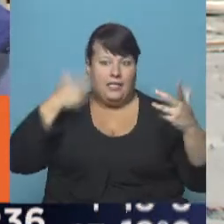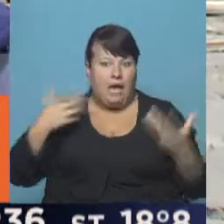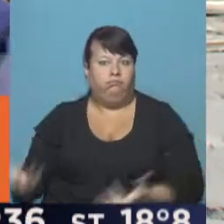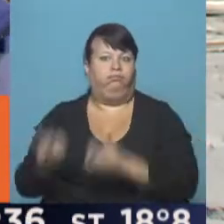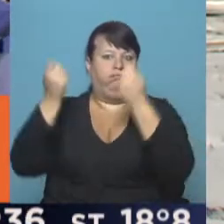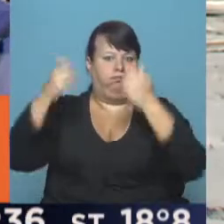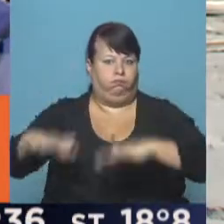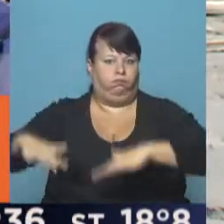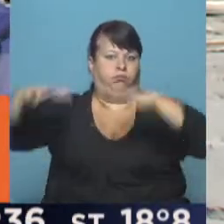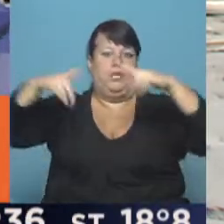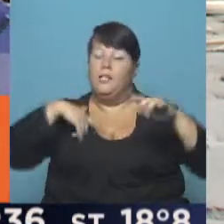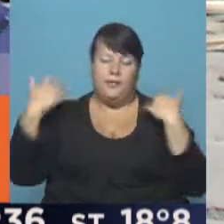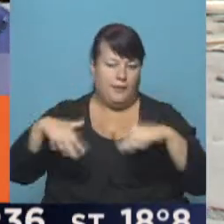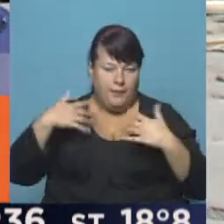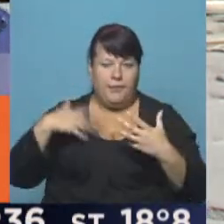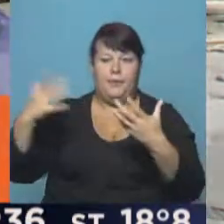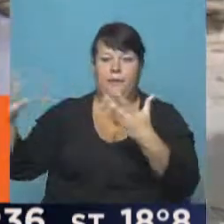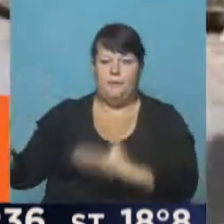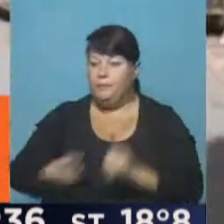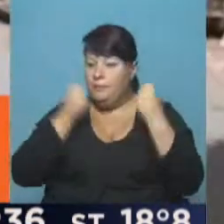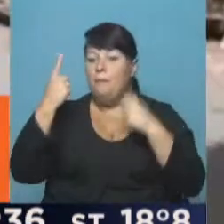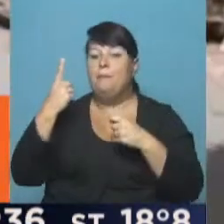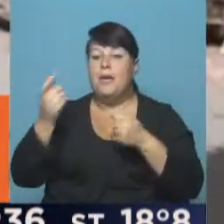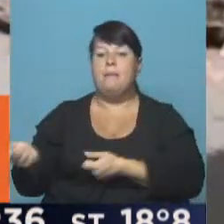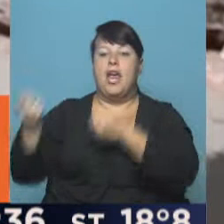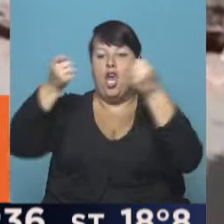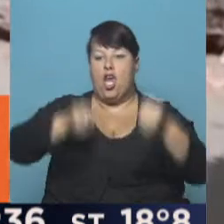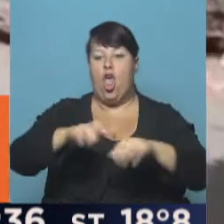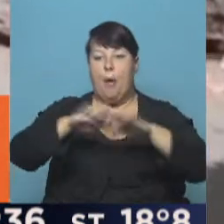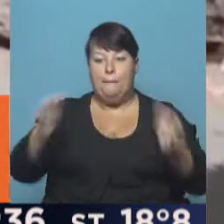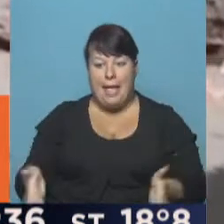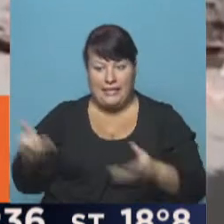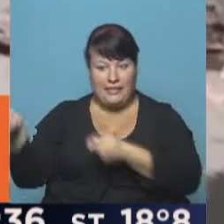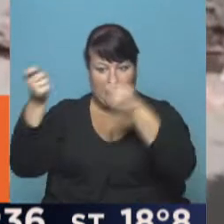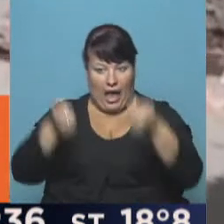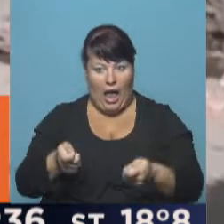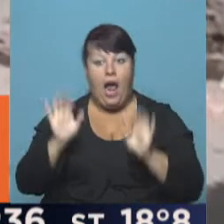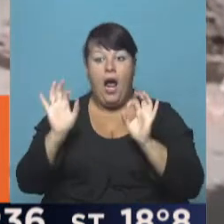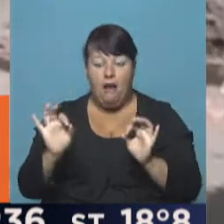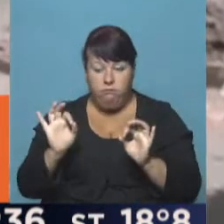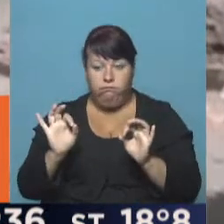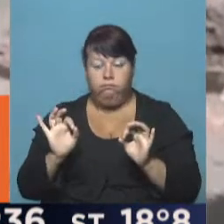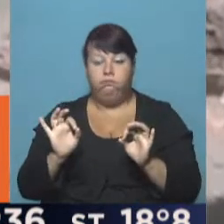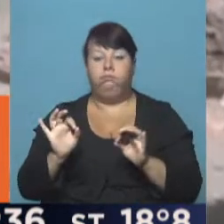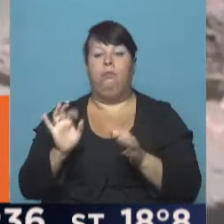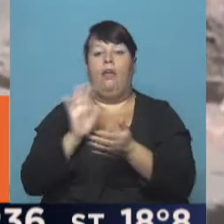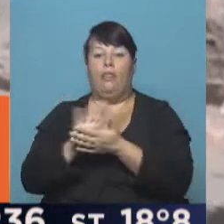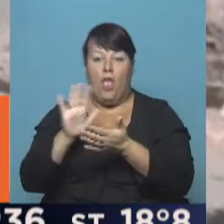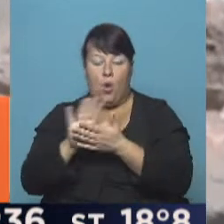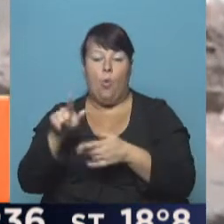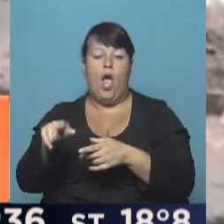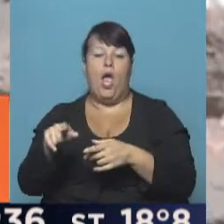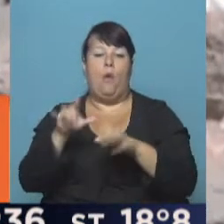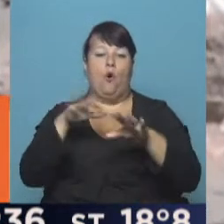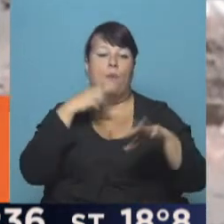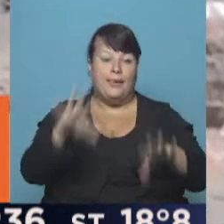levantando. Entonces le agarro, primero le subo a una mesa y después vuelvo a agarrar